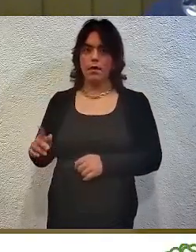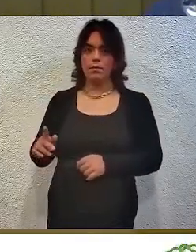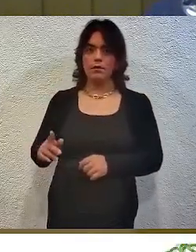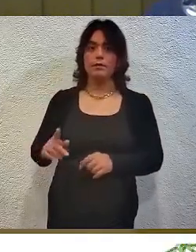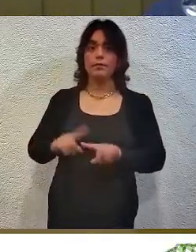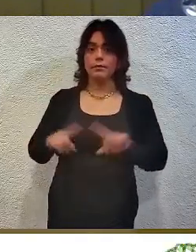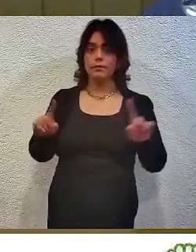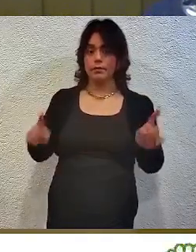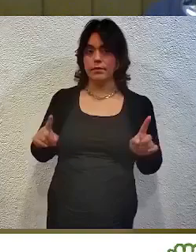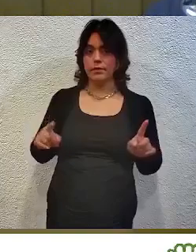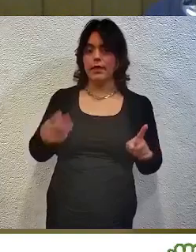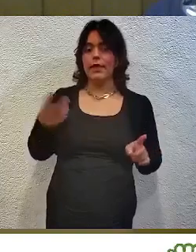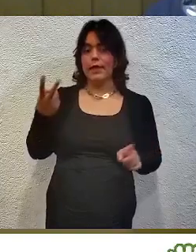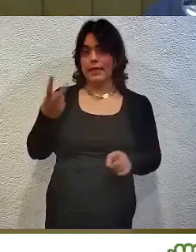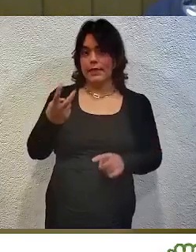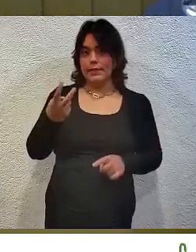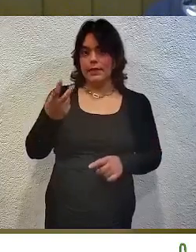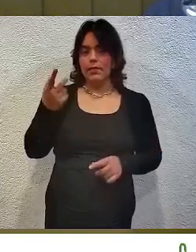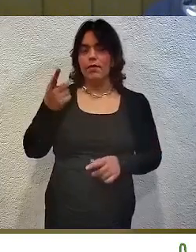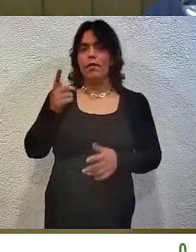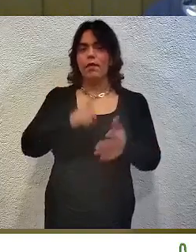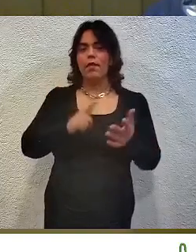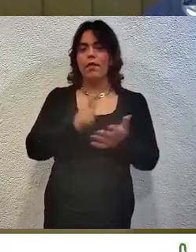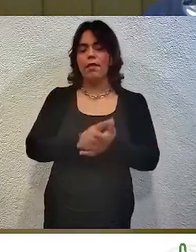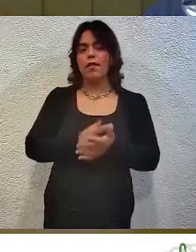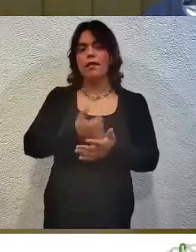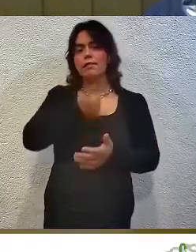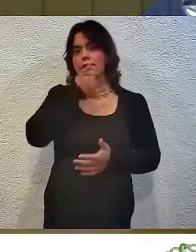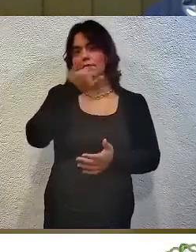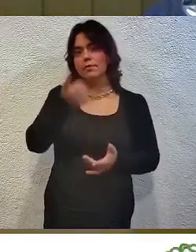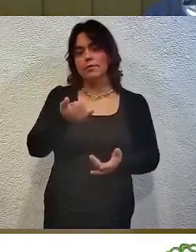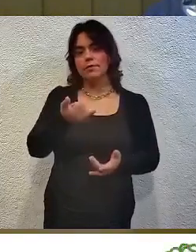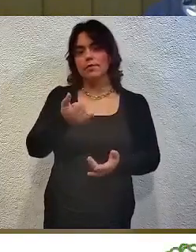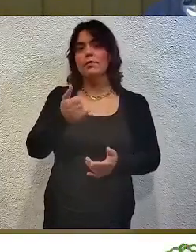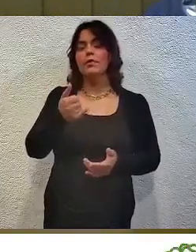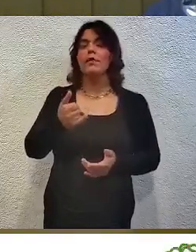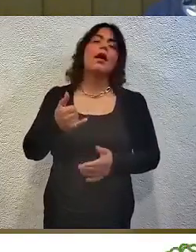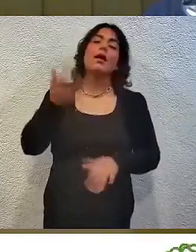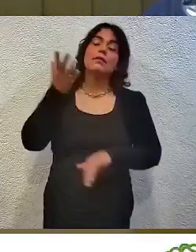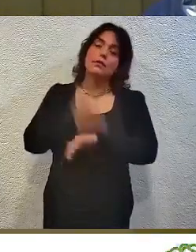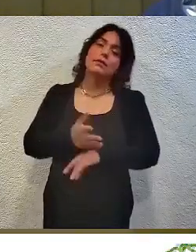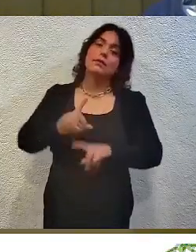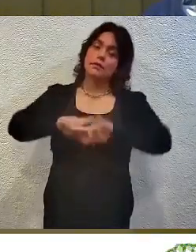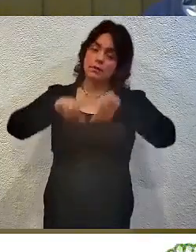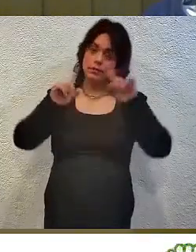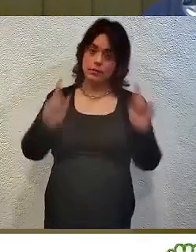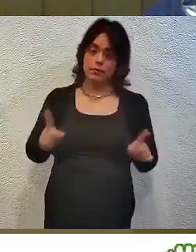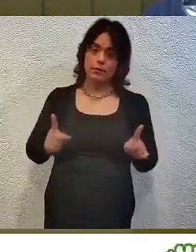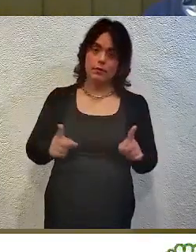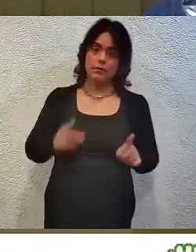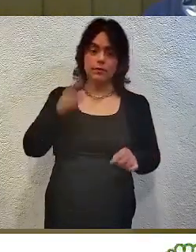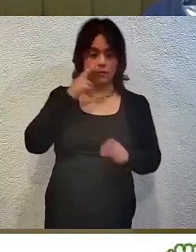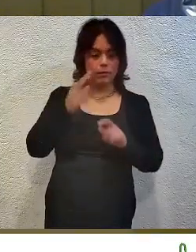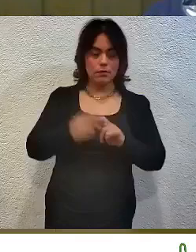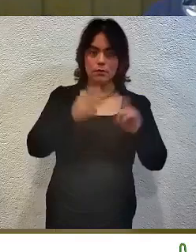sus consecuencias legales son totalmente distintas, ¿no? Un procedimiento de responsabilidad